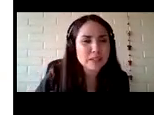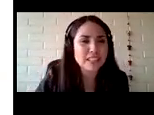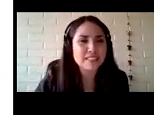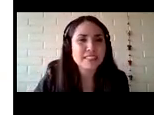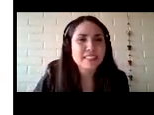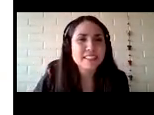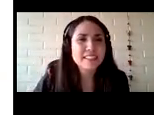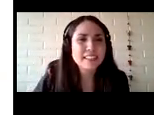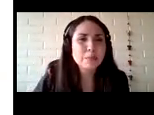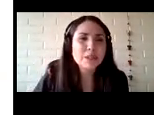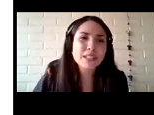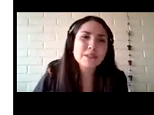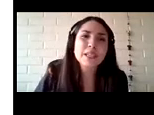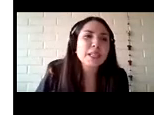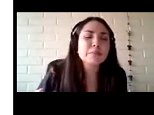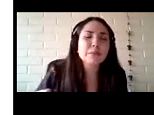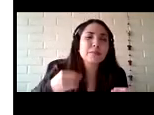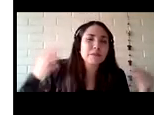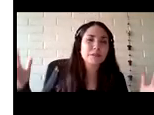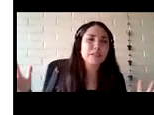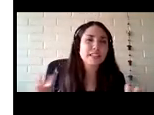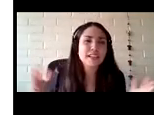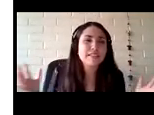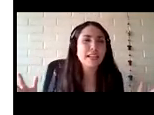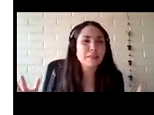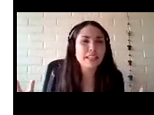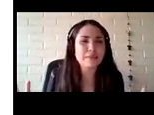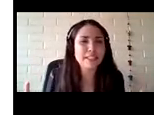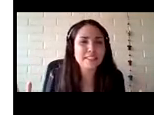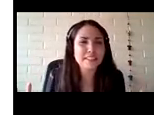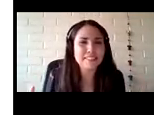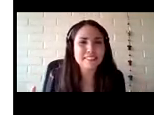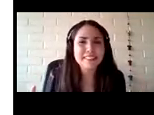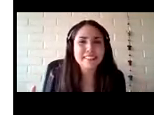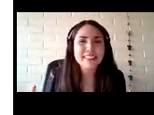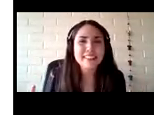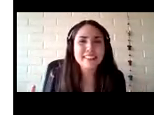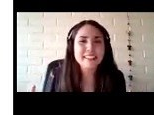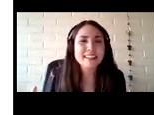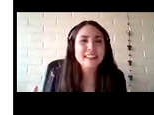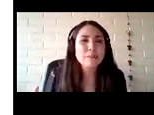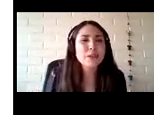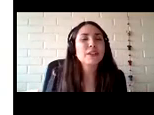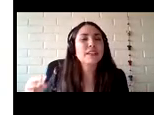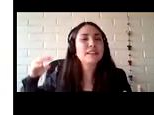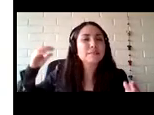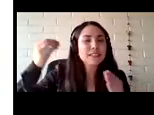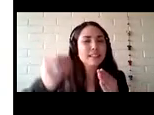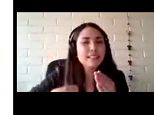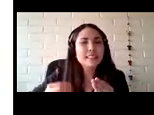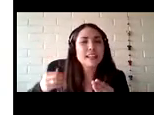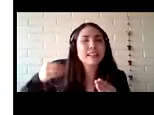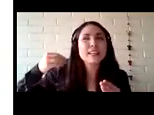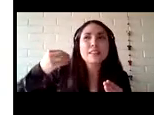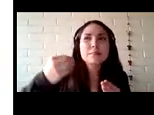gente nueva, pero el resto del tiempo yo me consideraba el alma de la fiesta. Pero te empiezan